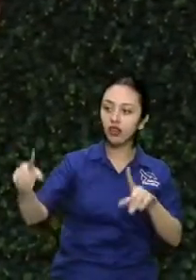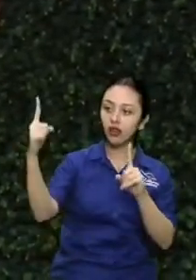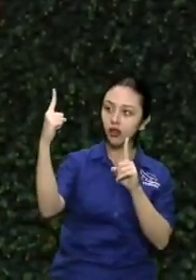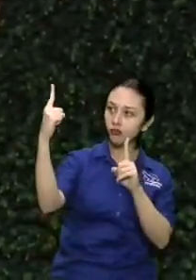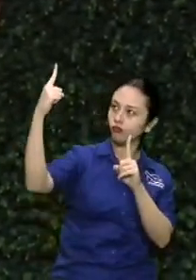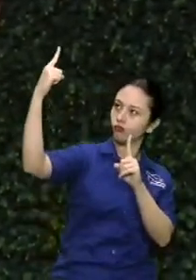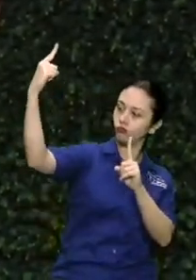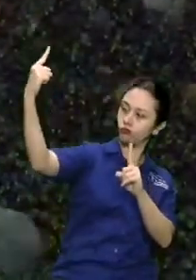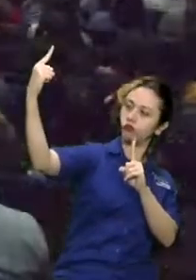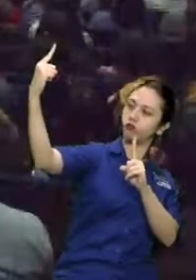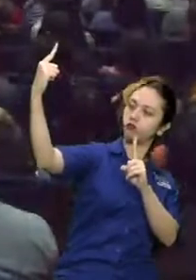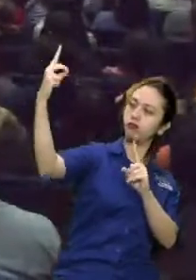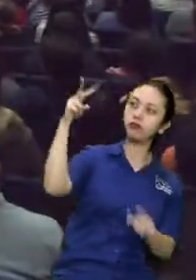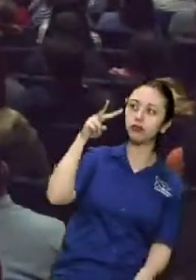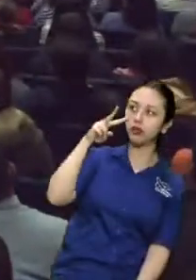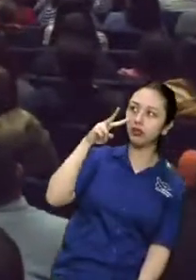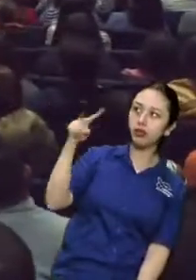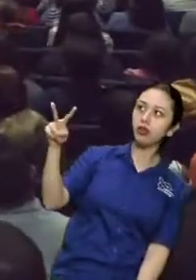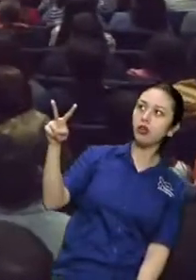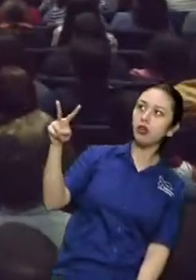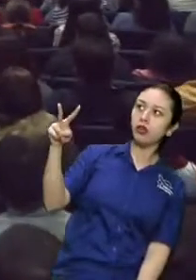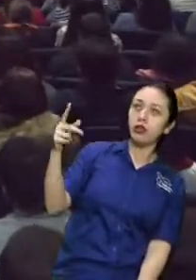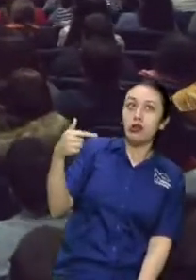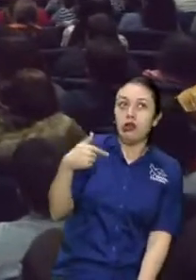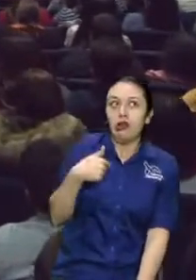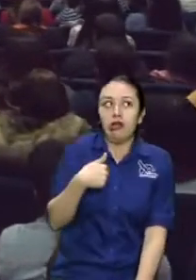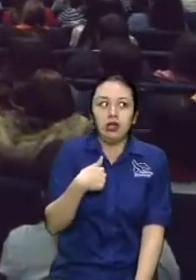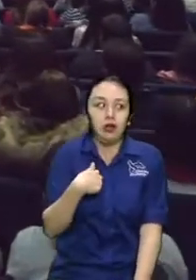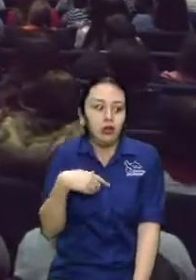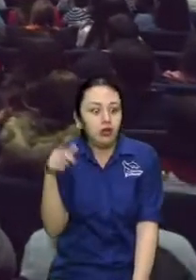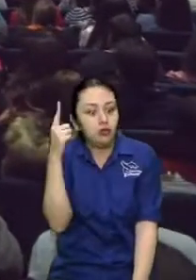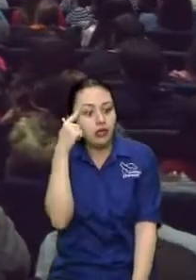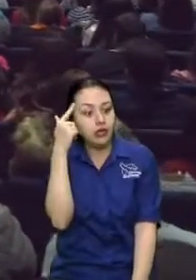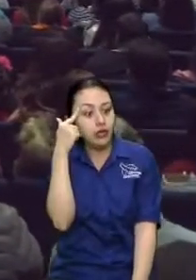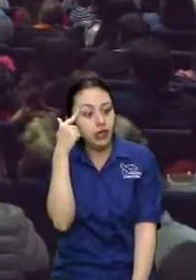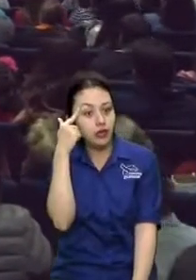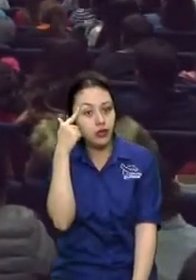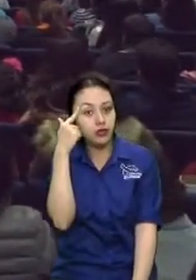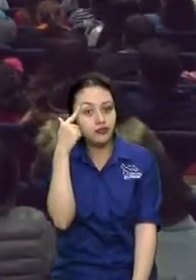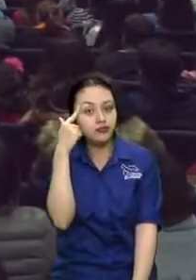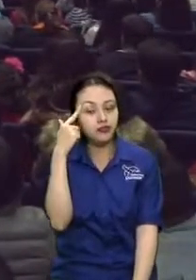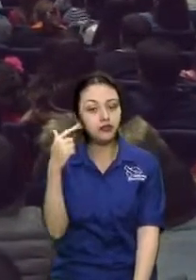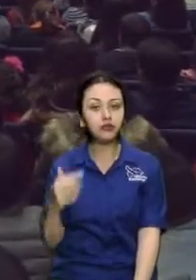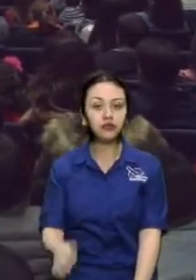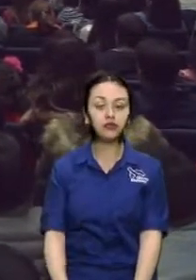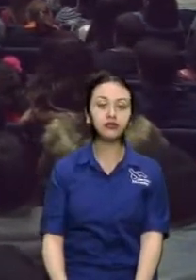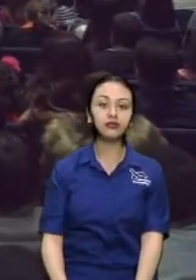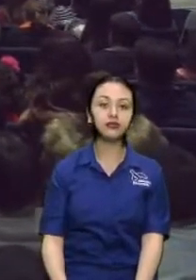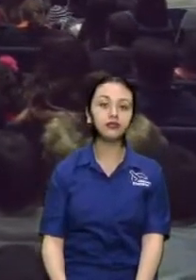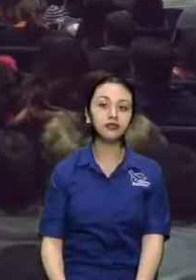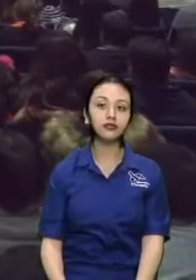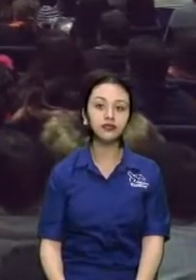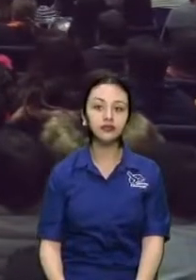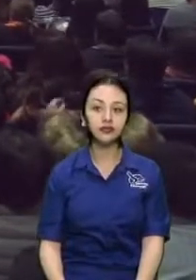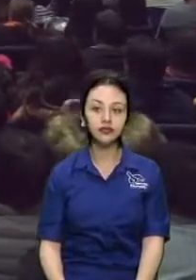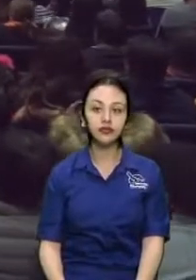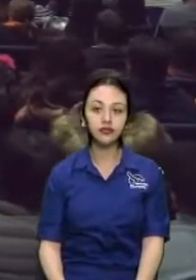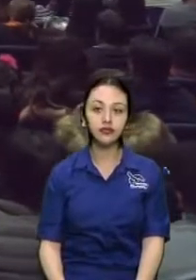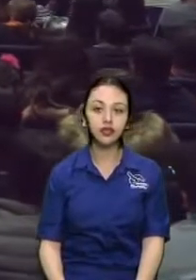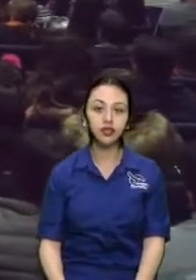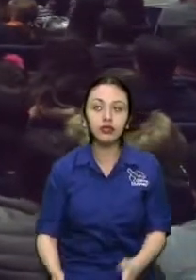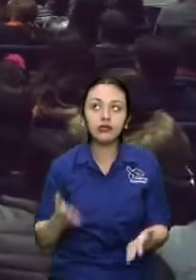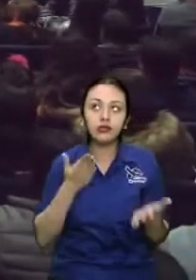visto este hombrón y le hubiera dicho al hermano, bueno, vos que estás hablando tanto, ¿cómo es que se llamaba el hermano mayor?